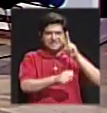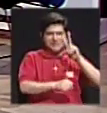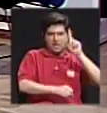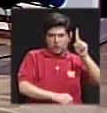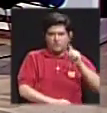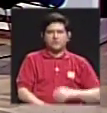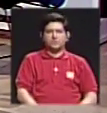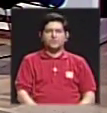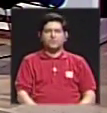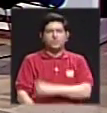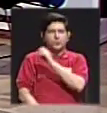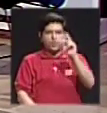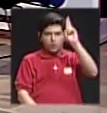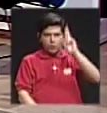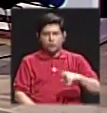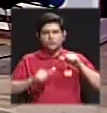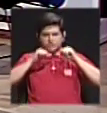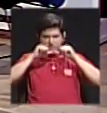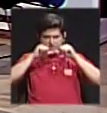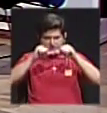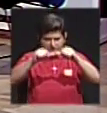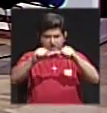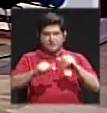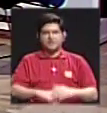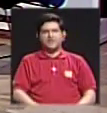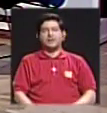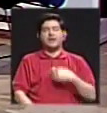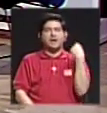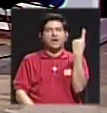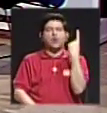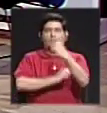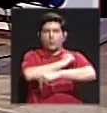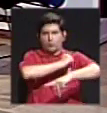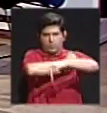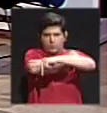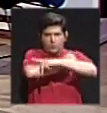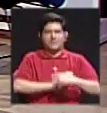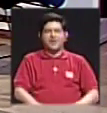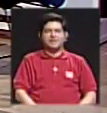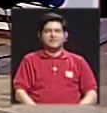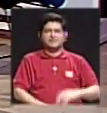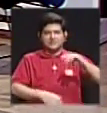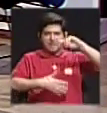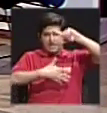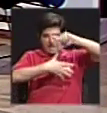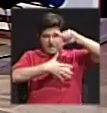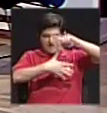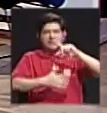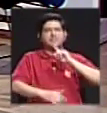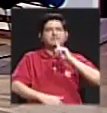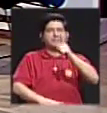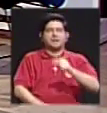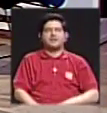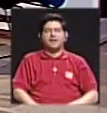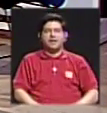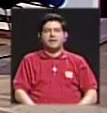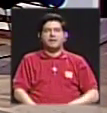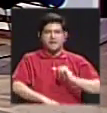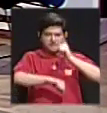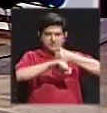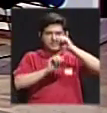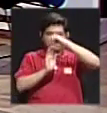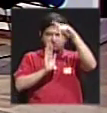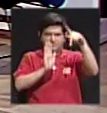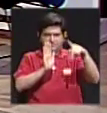XXI, Costa Rica continúa siendo el único país de América Latina que declara